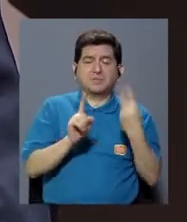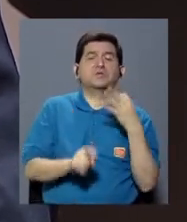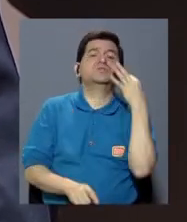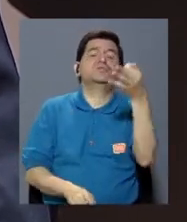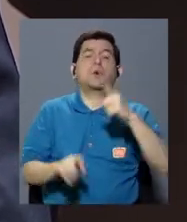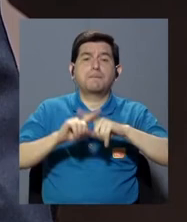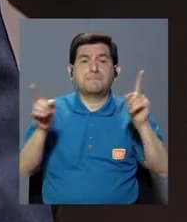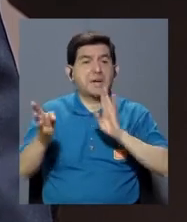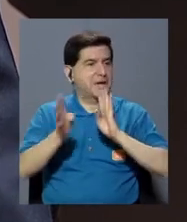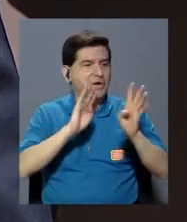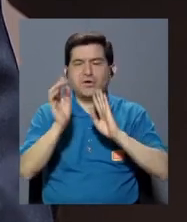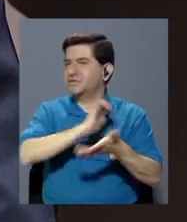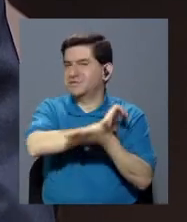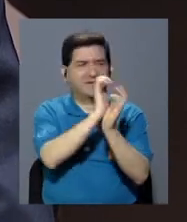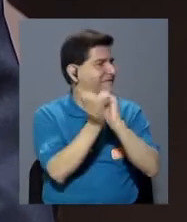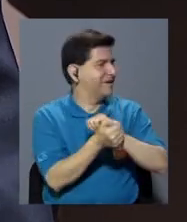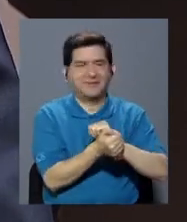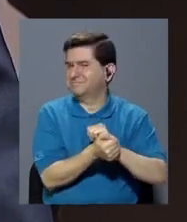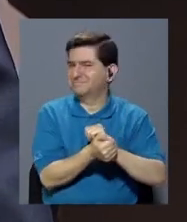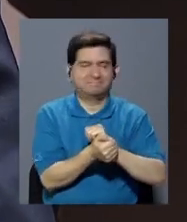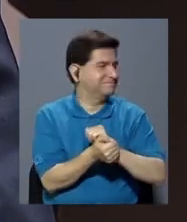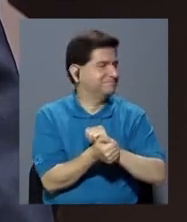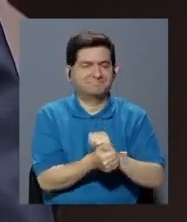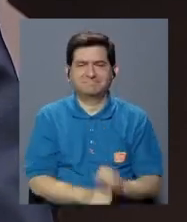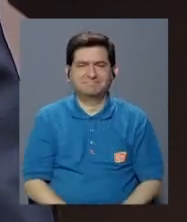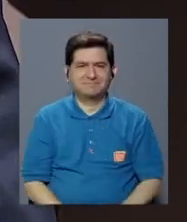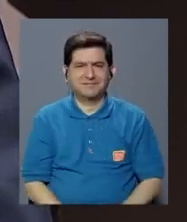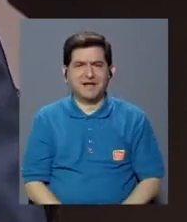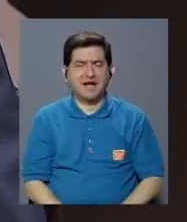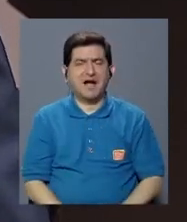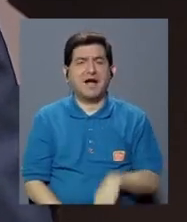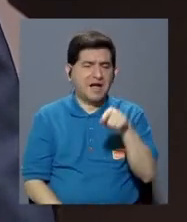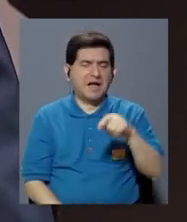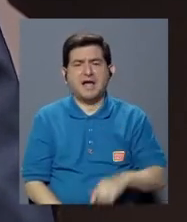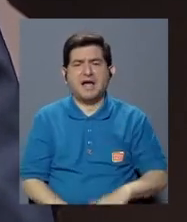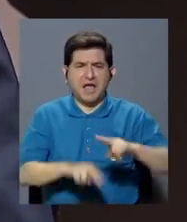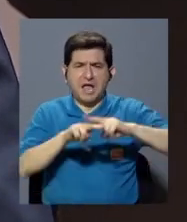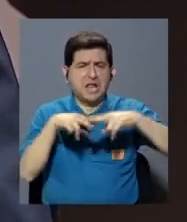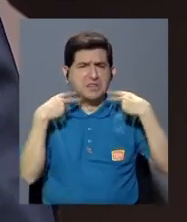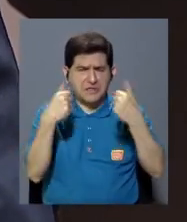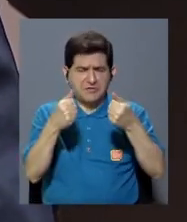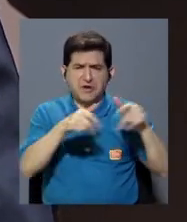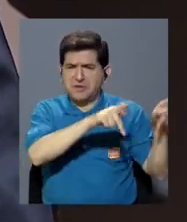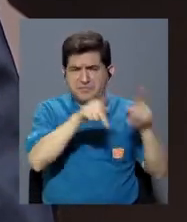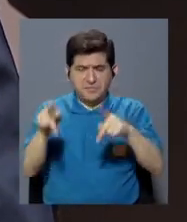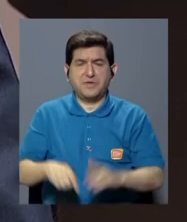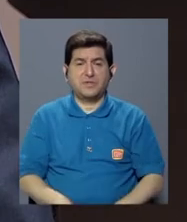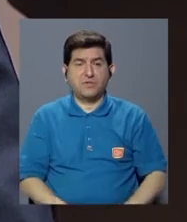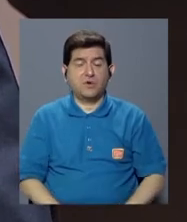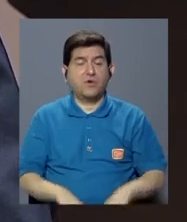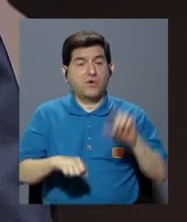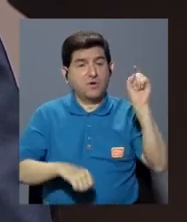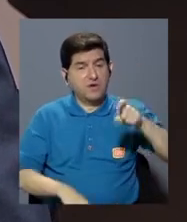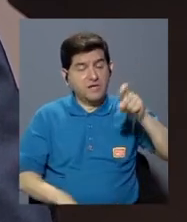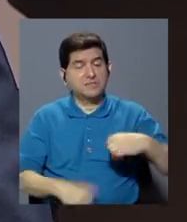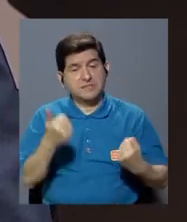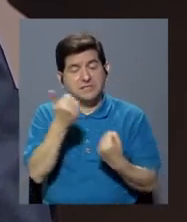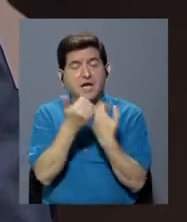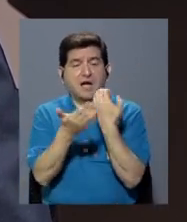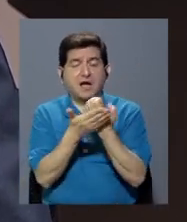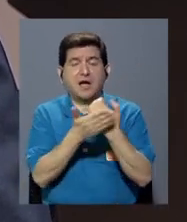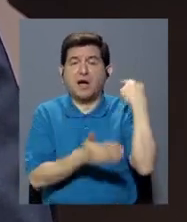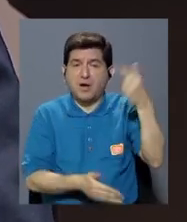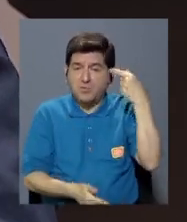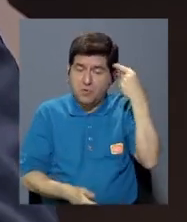visión de futuro, pero no se habla sobre la transición. Por ejemplo, el tren rápido de pasajeros, para que opere, tiene que ser subsidiado por el